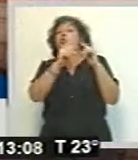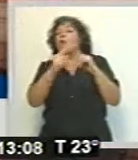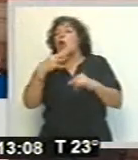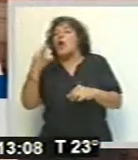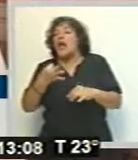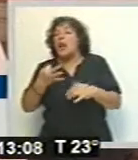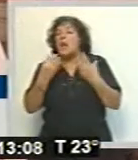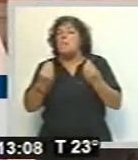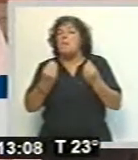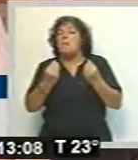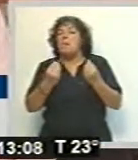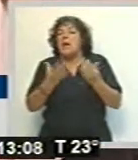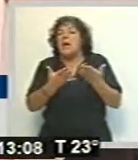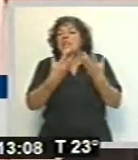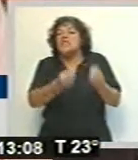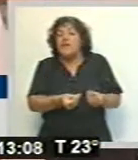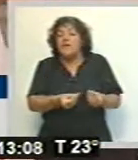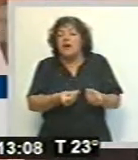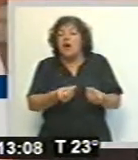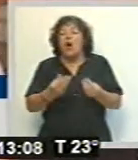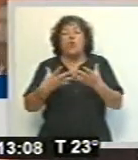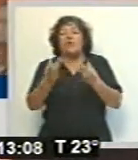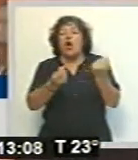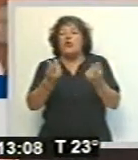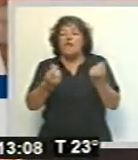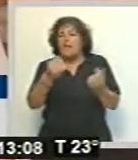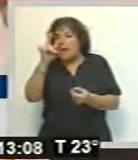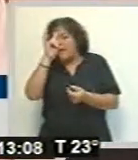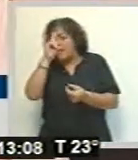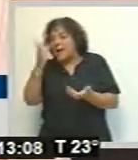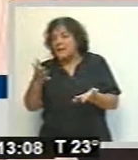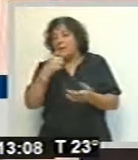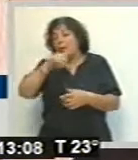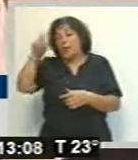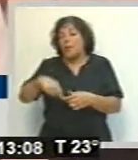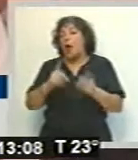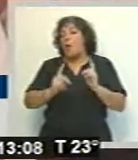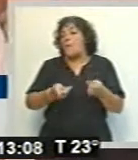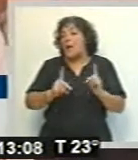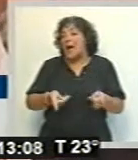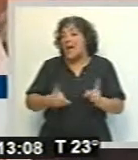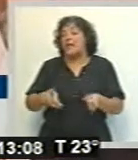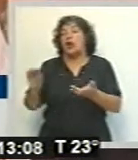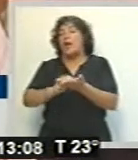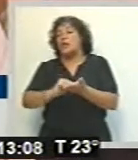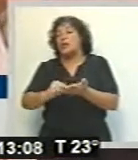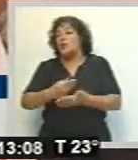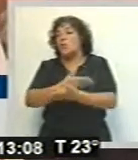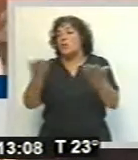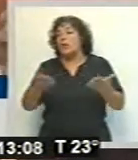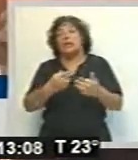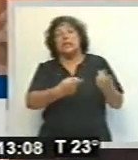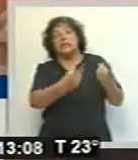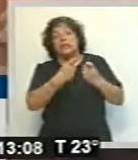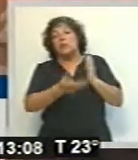sirve una contabilidad de ficción? Sirve para cuando vengan, por ejemplo, los maestros, los trabajadores de la administración pública y le digan, necesitamos